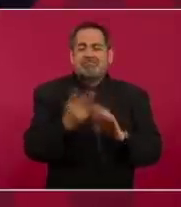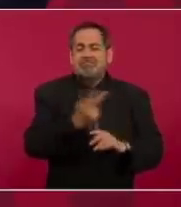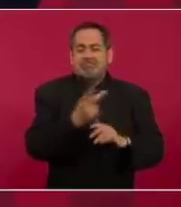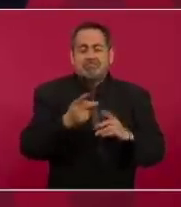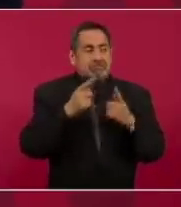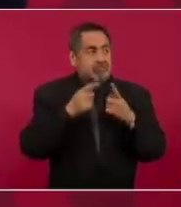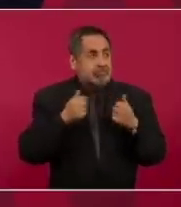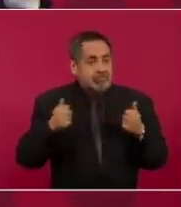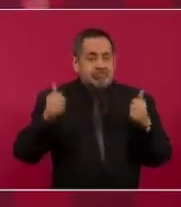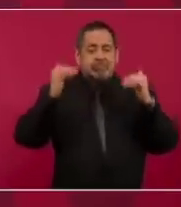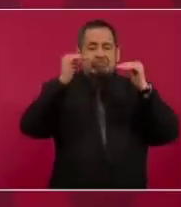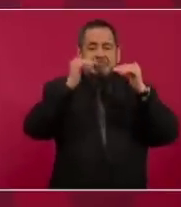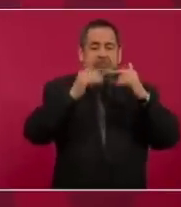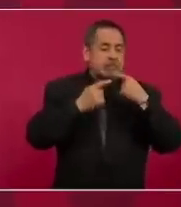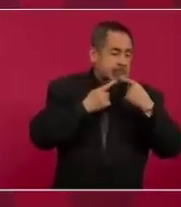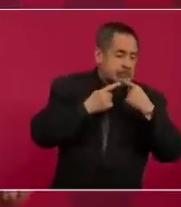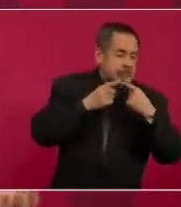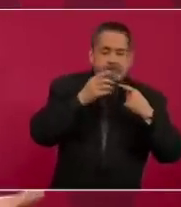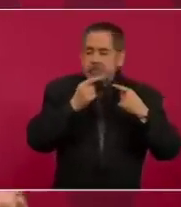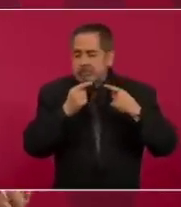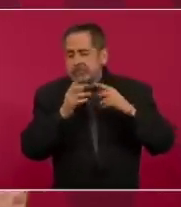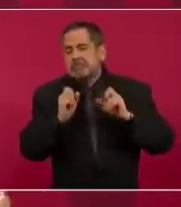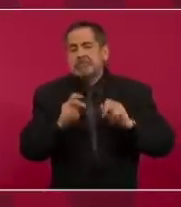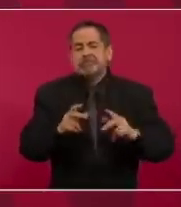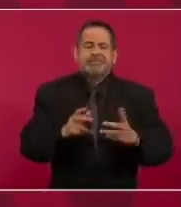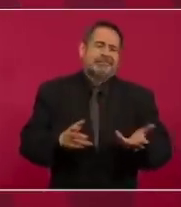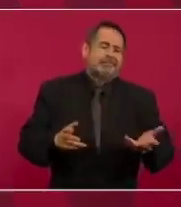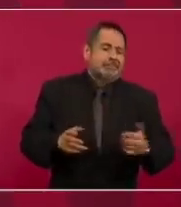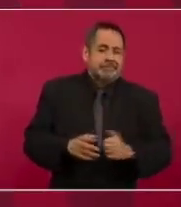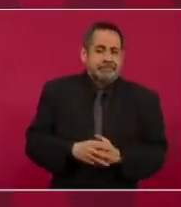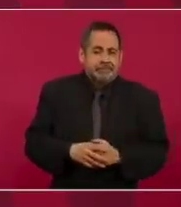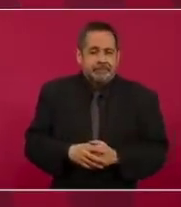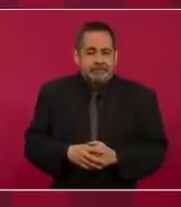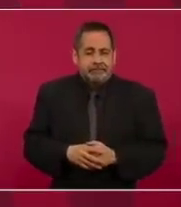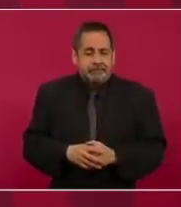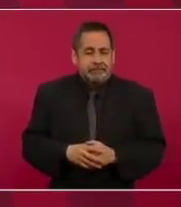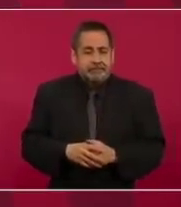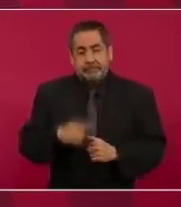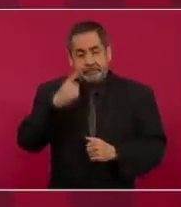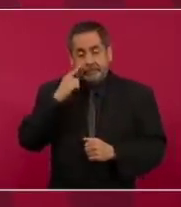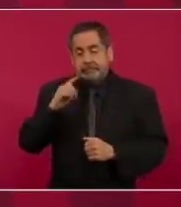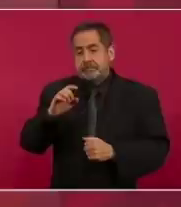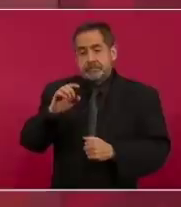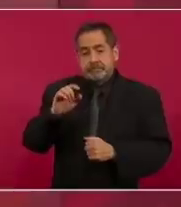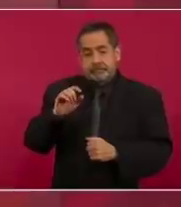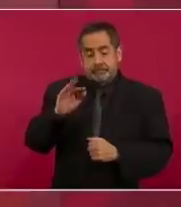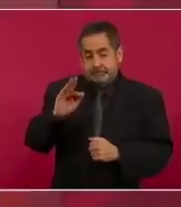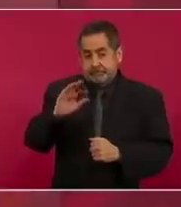arriba. Entonces, antes de irse Calderón,